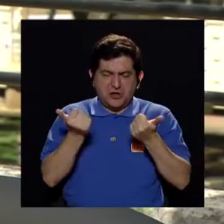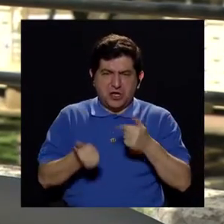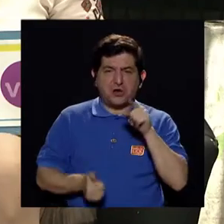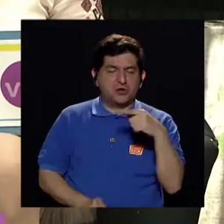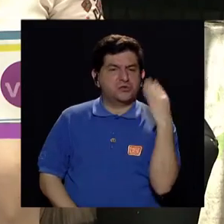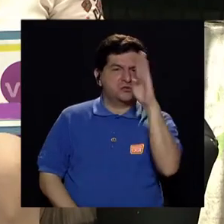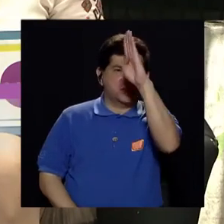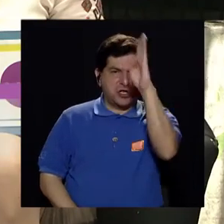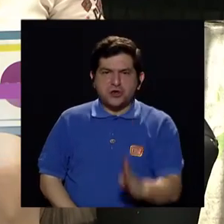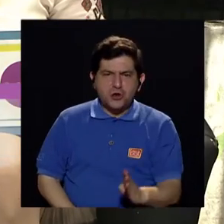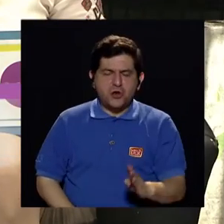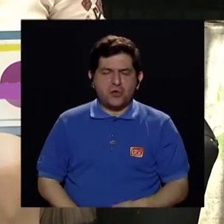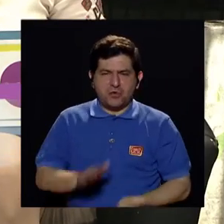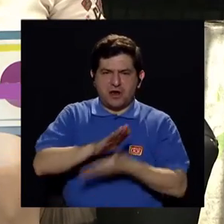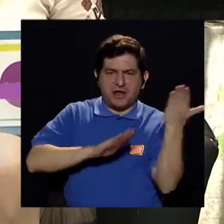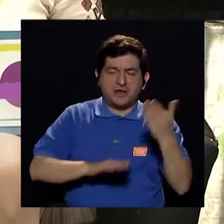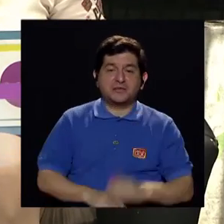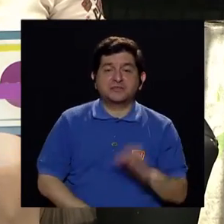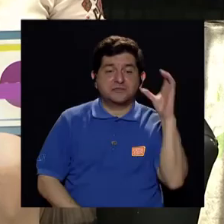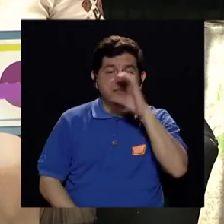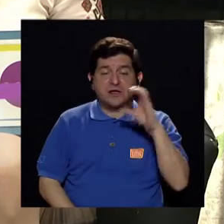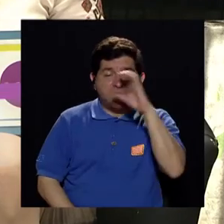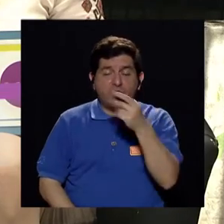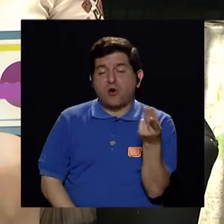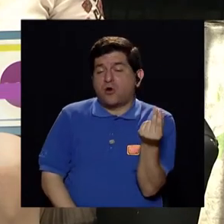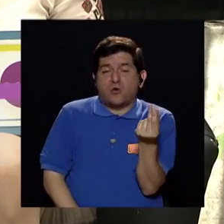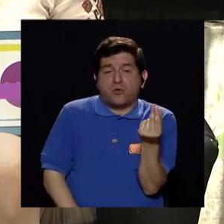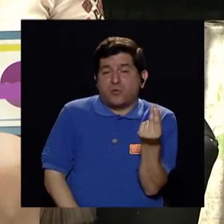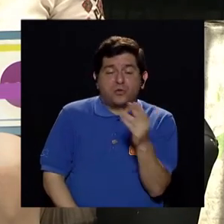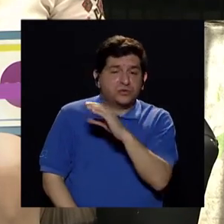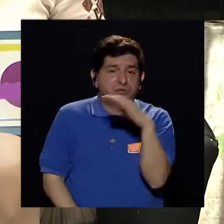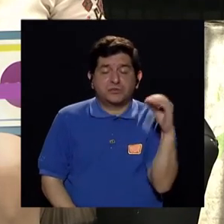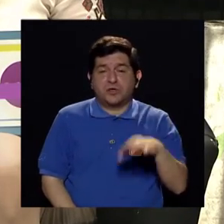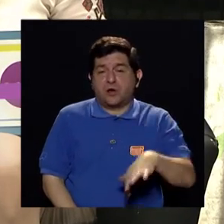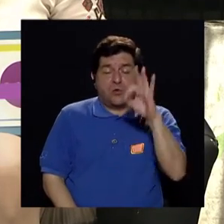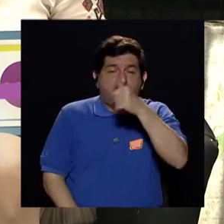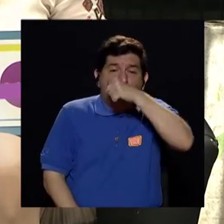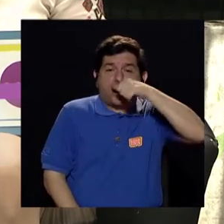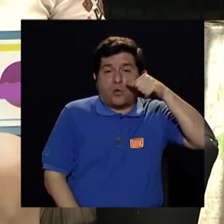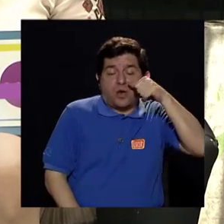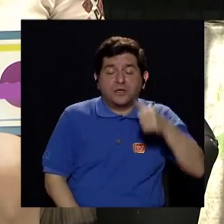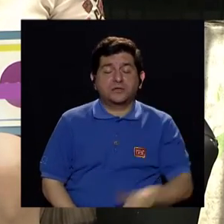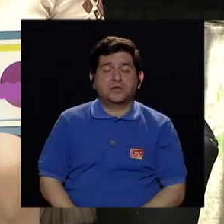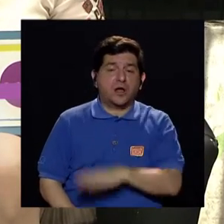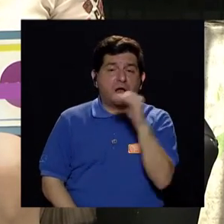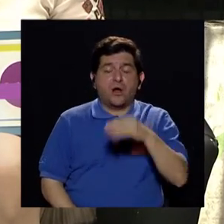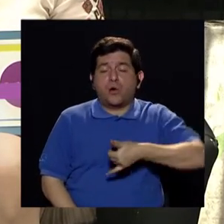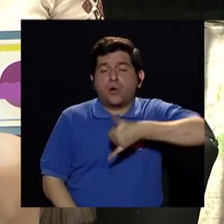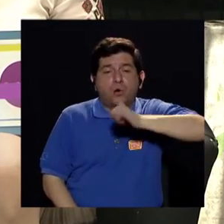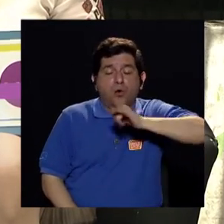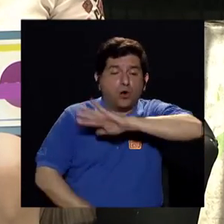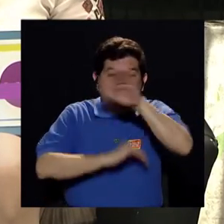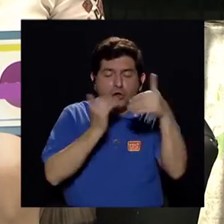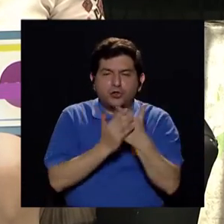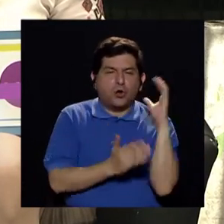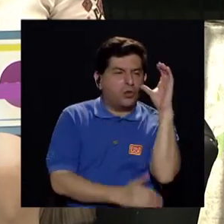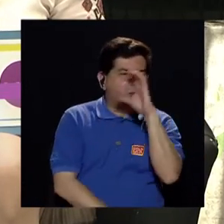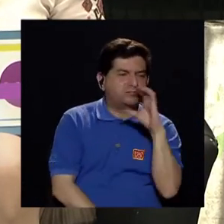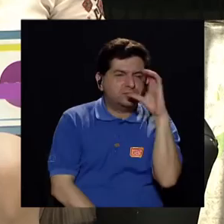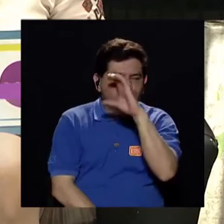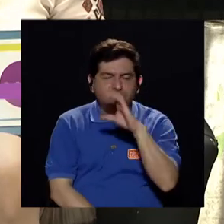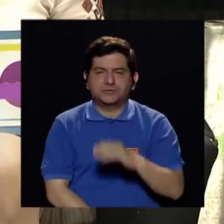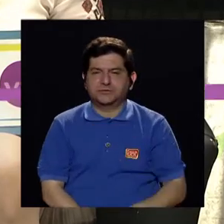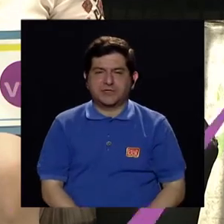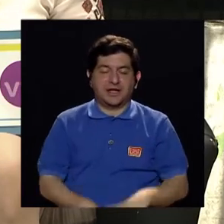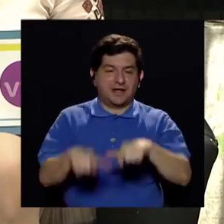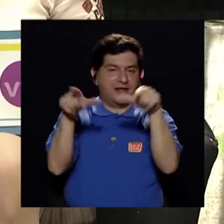ir nunca. Lo busco en el dinero, hay gente que lo busca en el dinero, hay gente que lo encuentra en las drogas o en el alcohol. Todo es